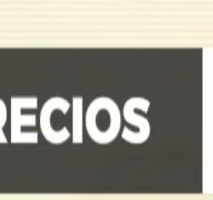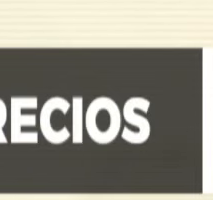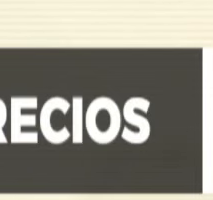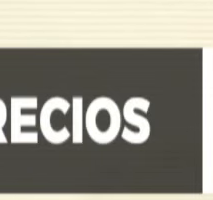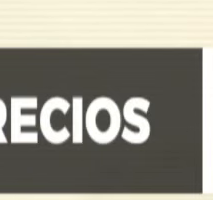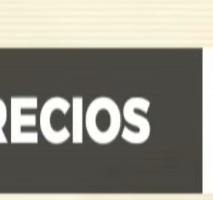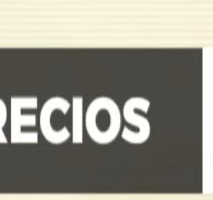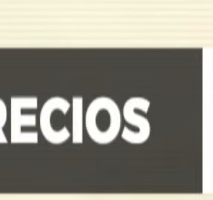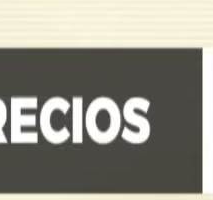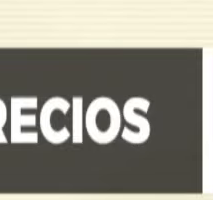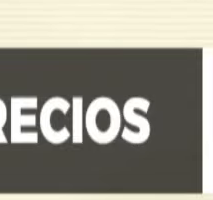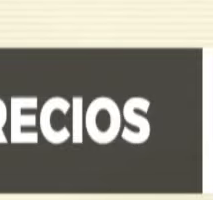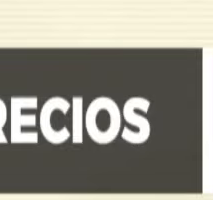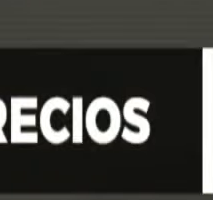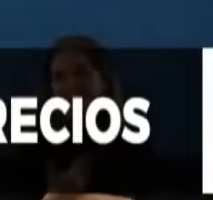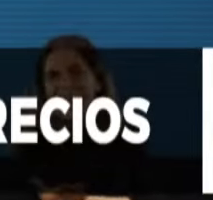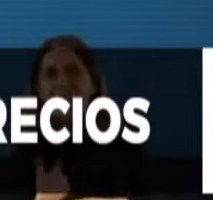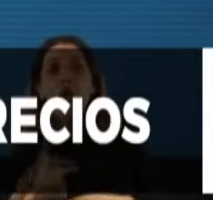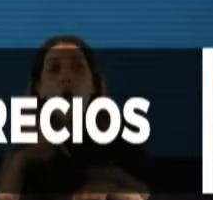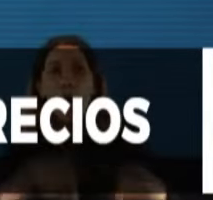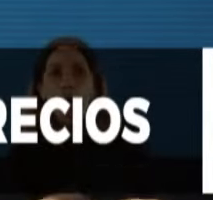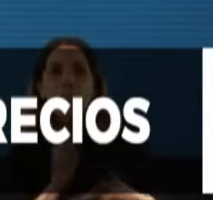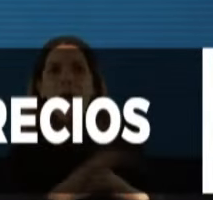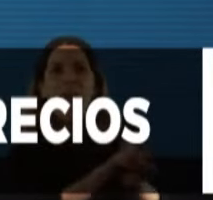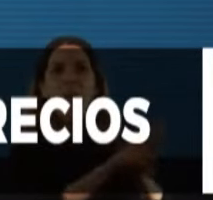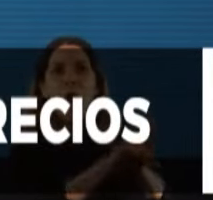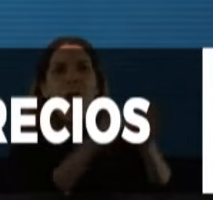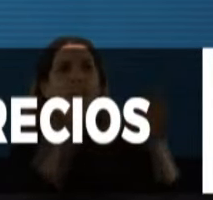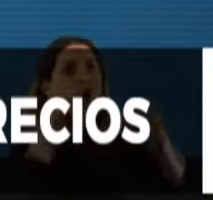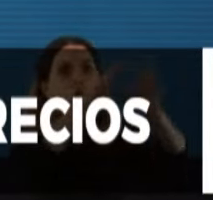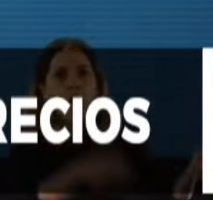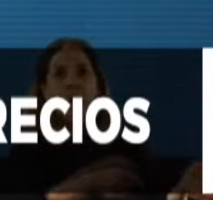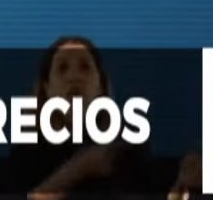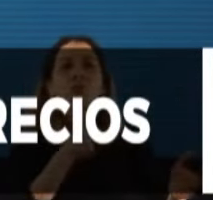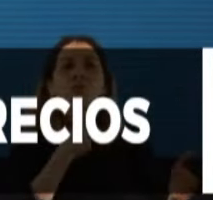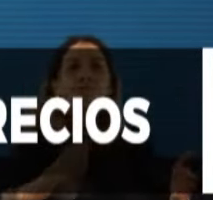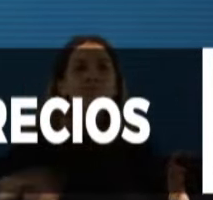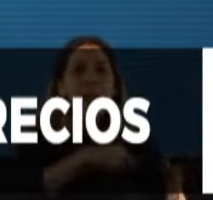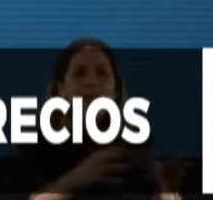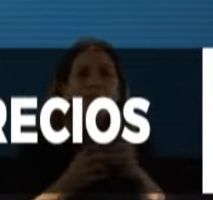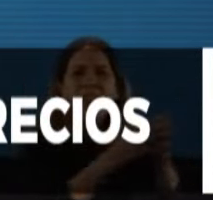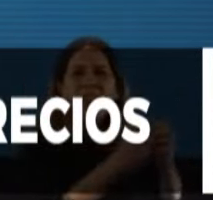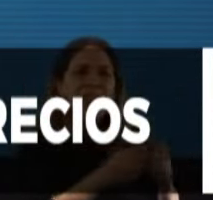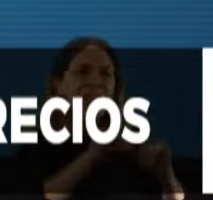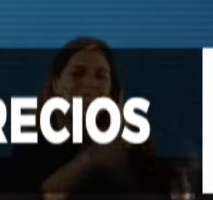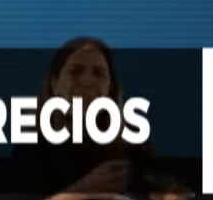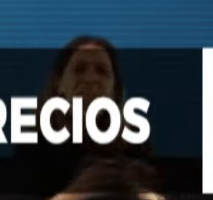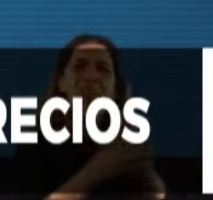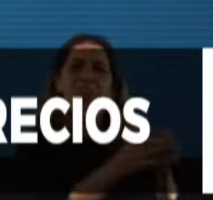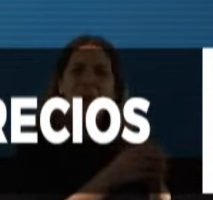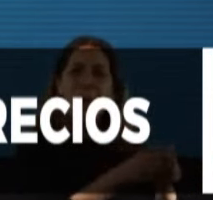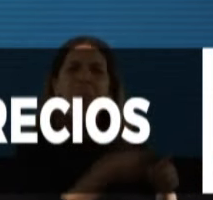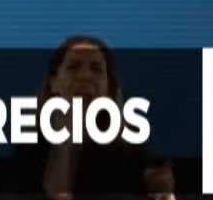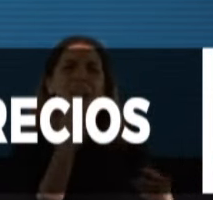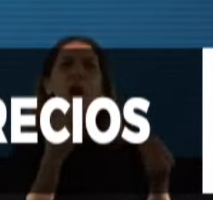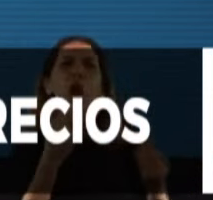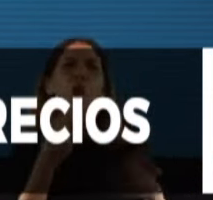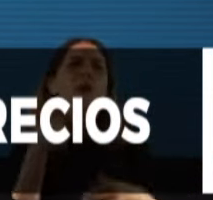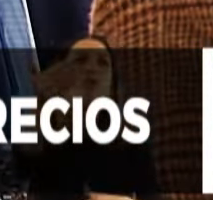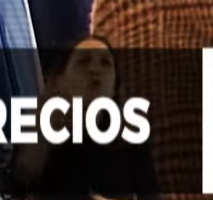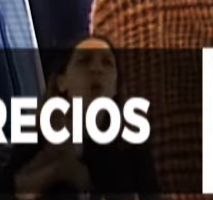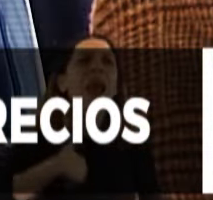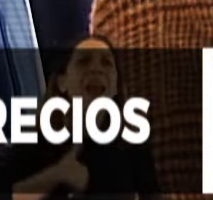sometiendo el precio de la electricidad. Lo que más queremos es generar un enorme debate sobre cómo queremos vivir en